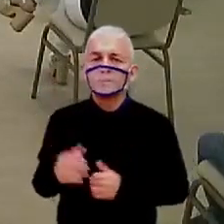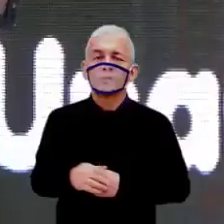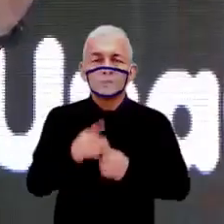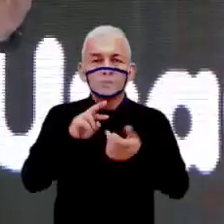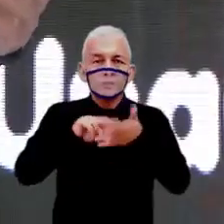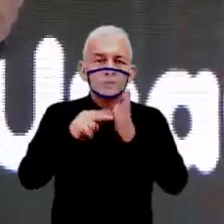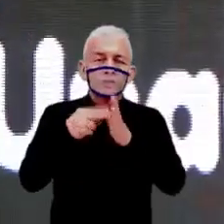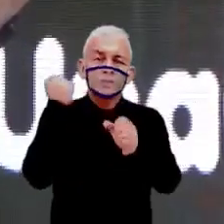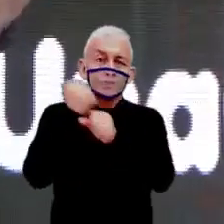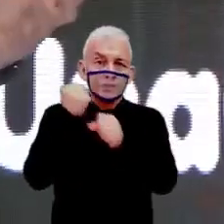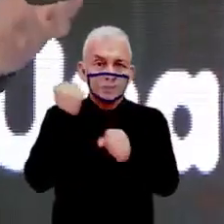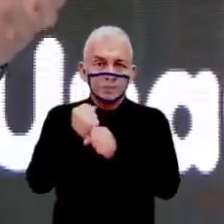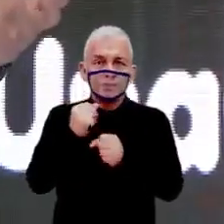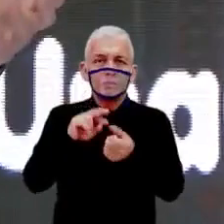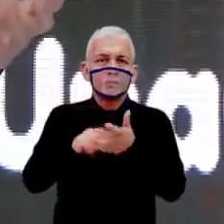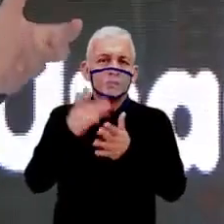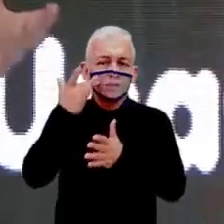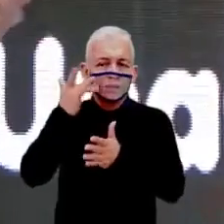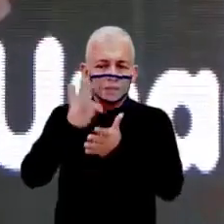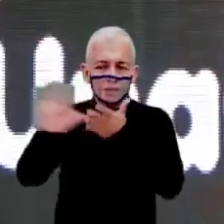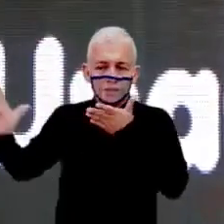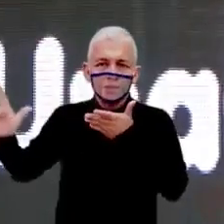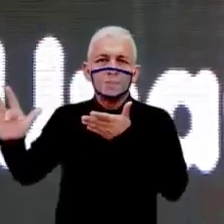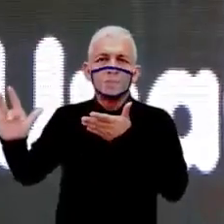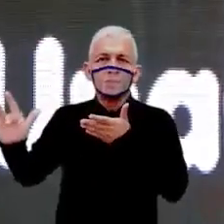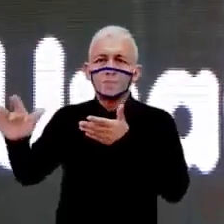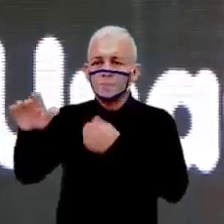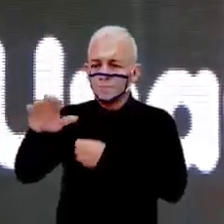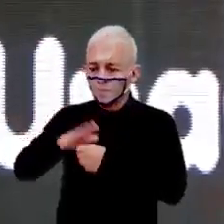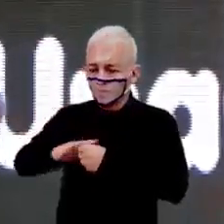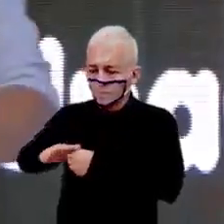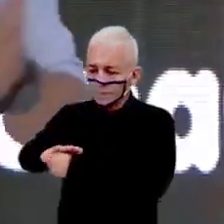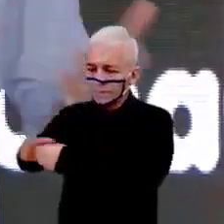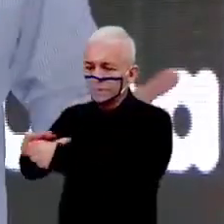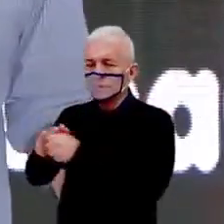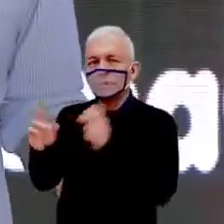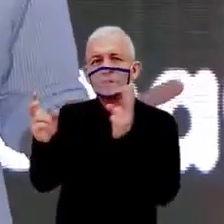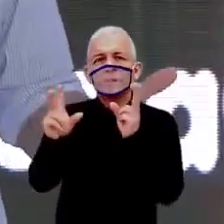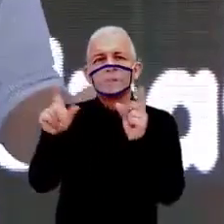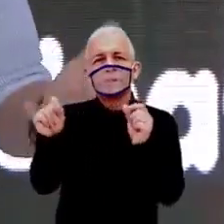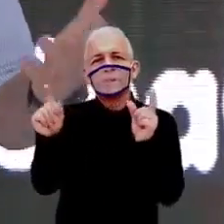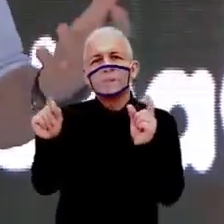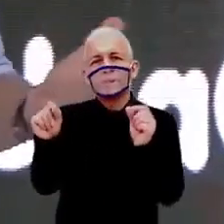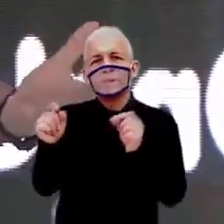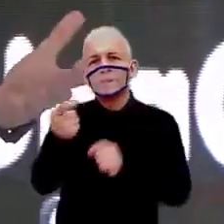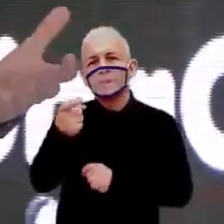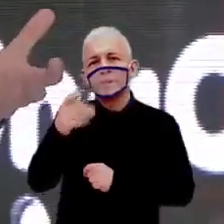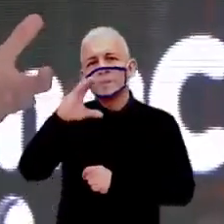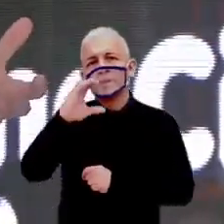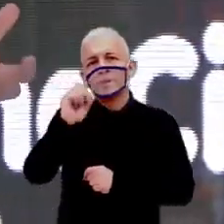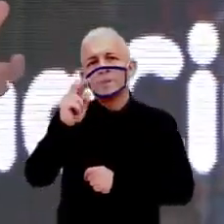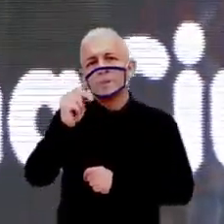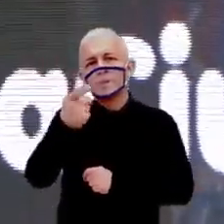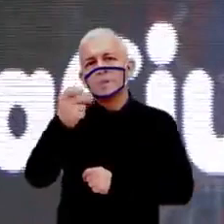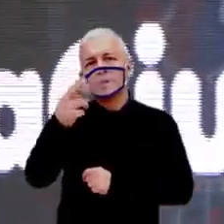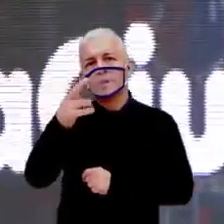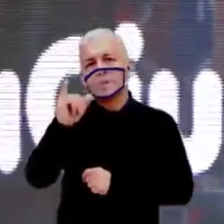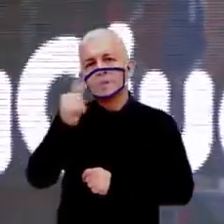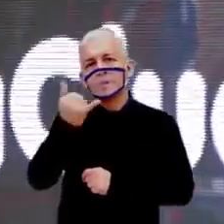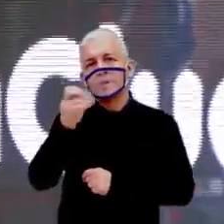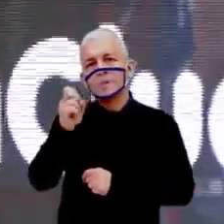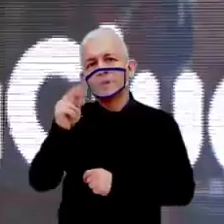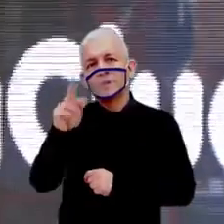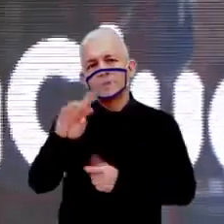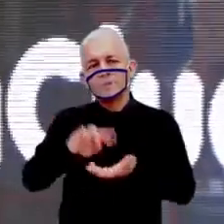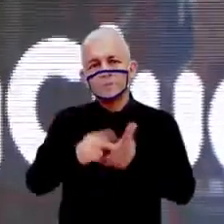un trabajo muy importante de saneamiento de barrios como La Cangrejera, donde estuvimos hace muy poco dándoles la noticia de que íbamos por fin